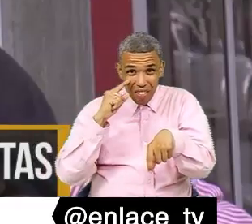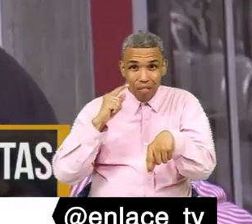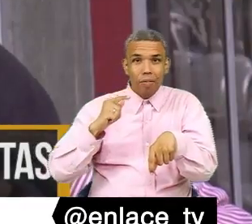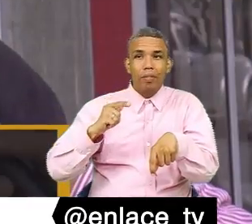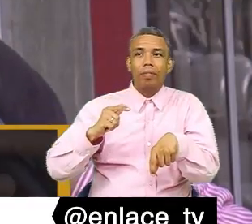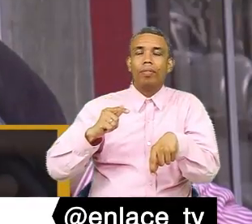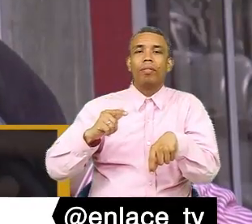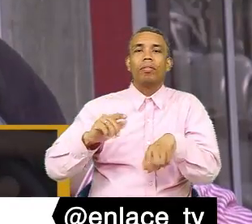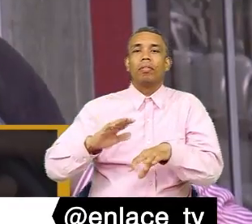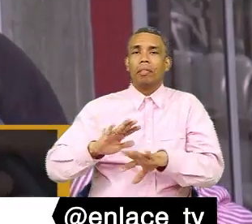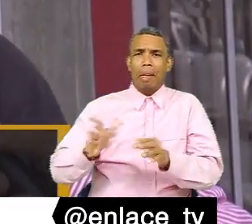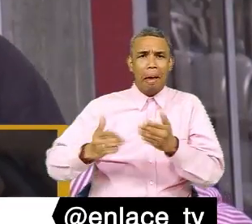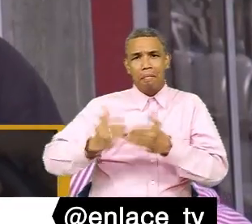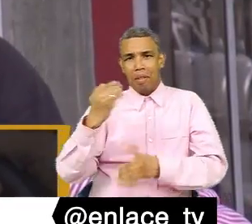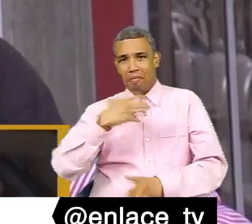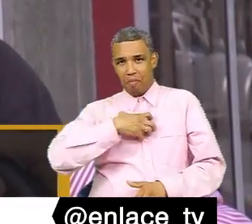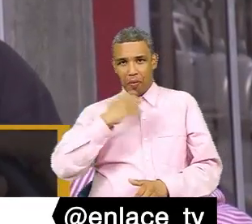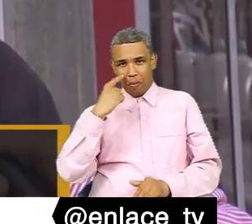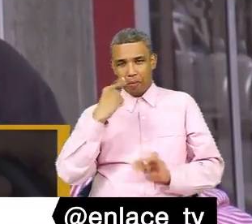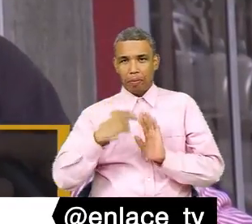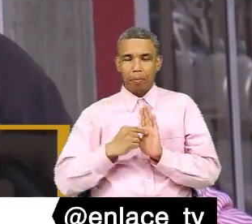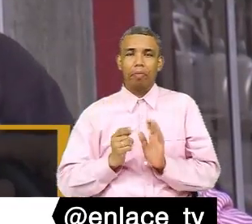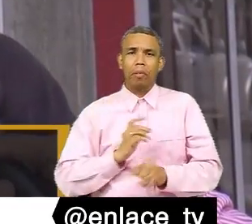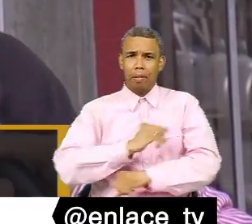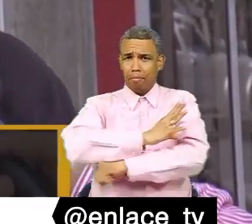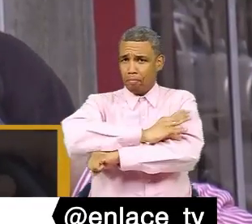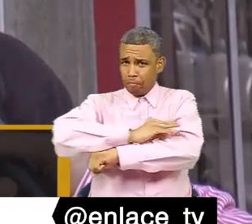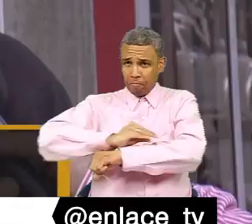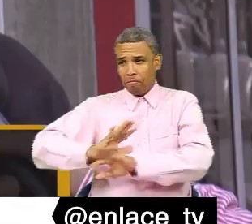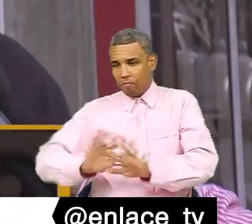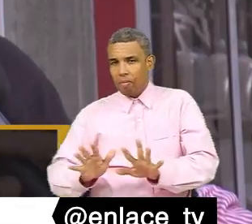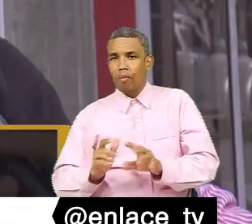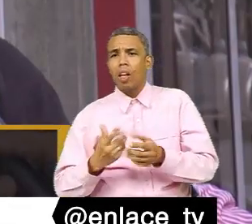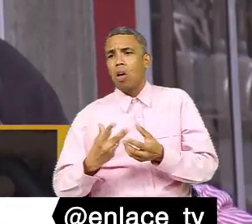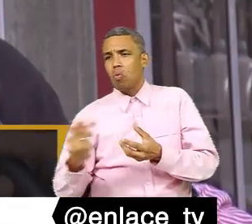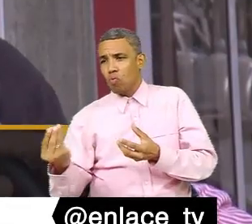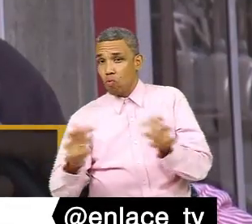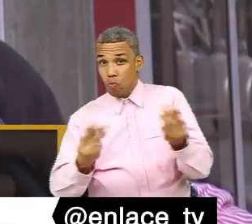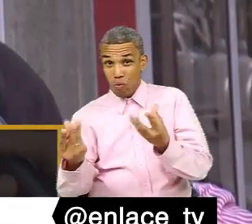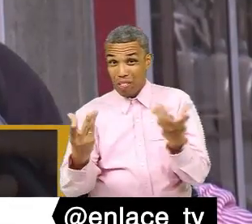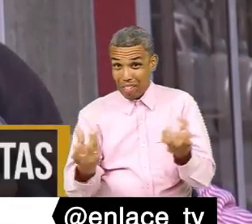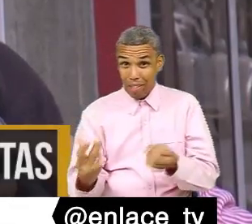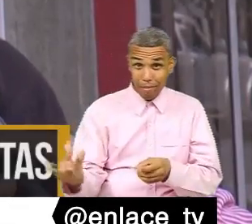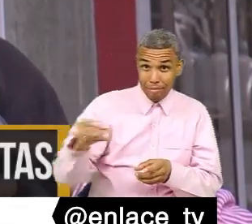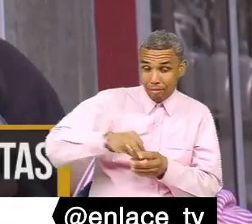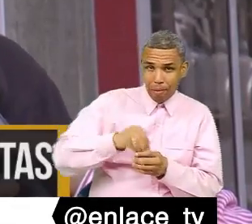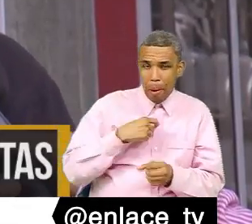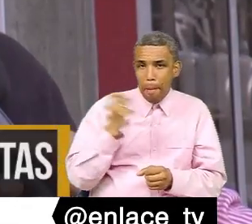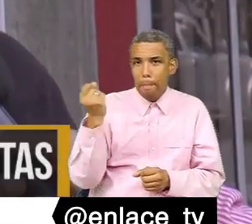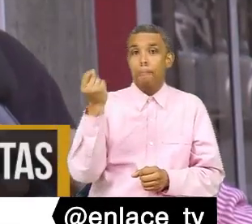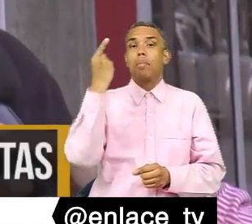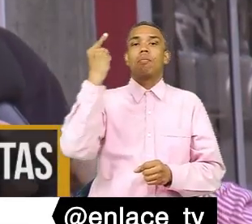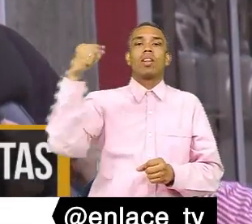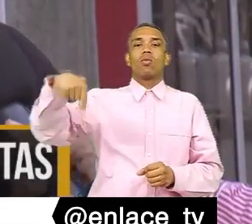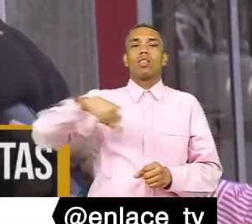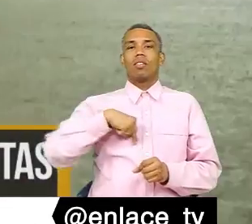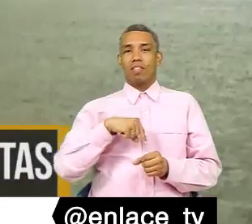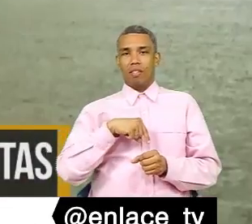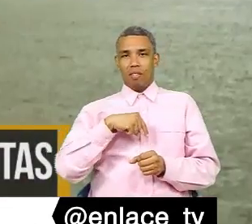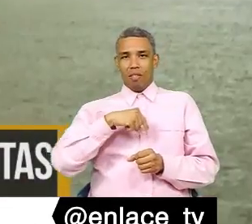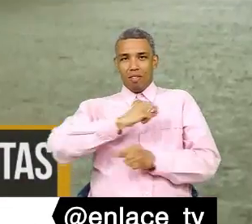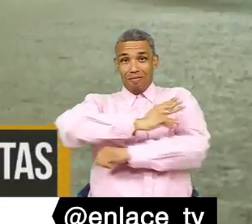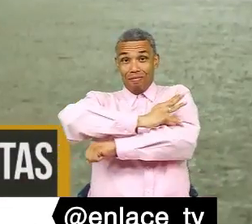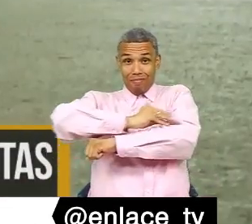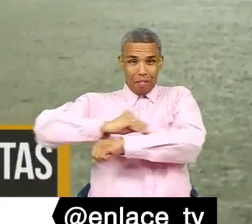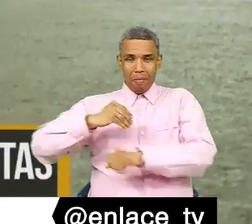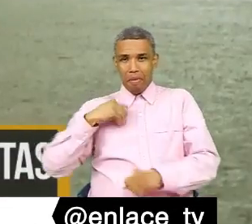inscripciones para el primer torneo de banquita en la Comuna 4. En el barrio El Cerro, es primera vez que se organiza un torneo de esto porque desde